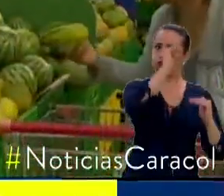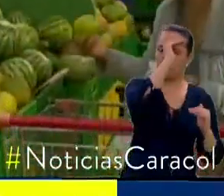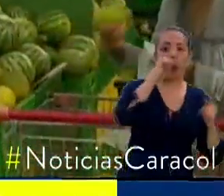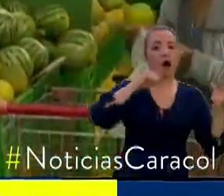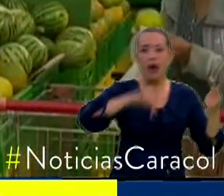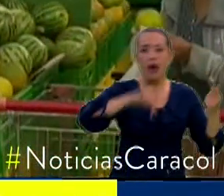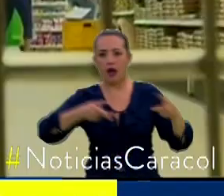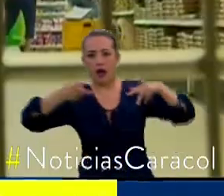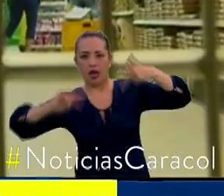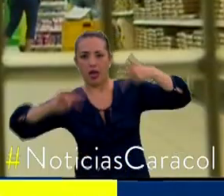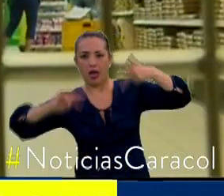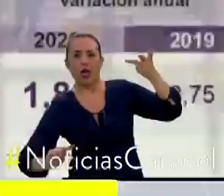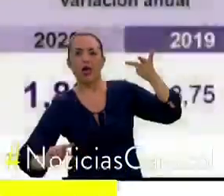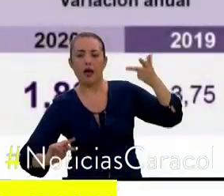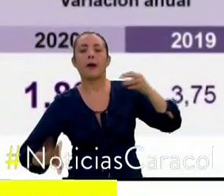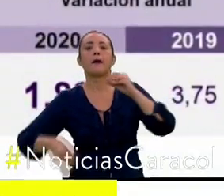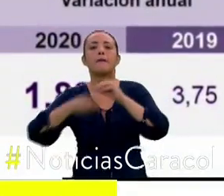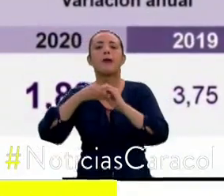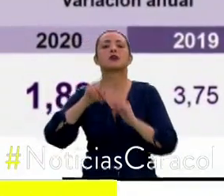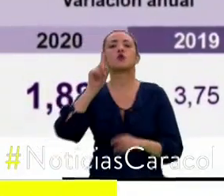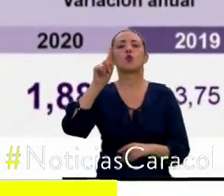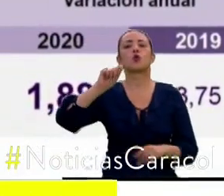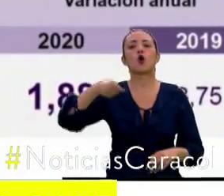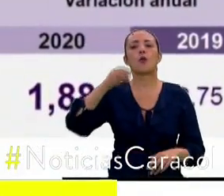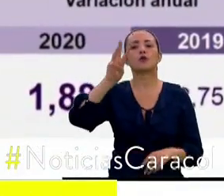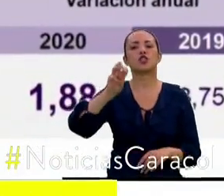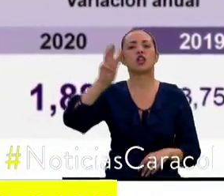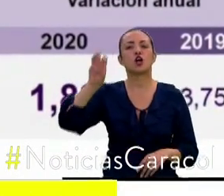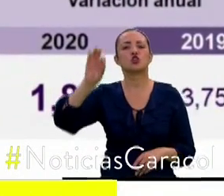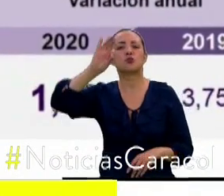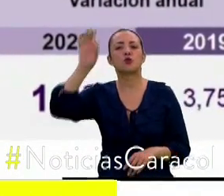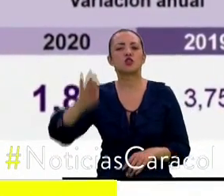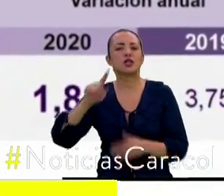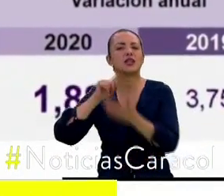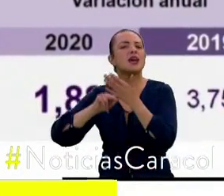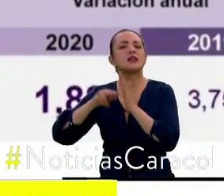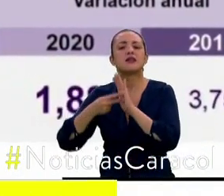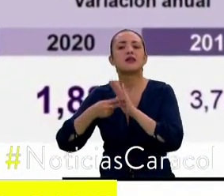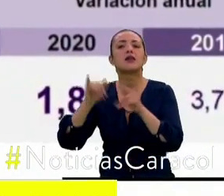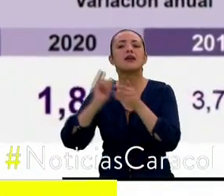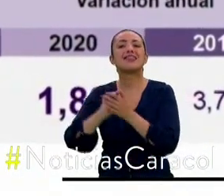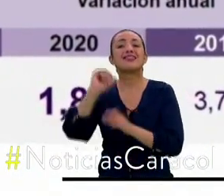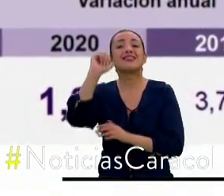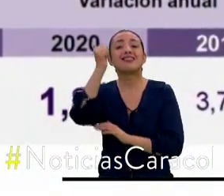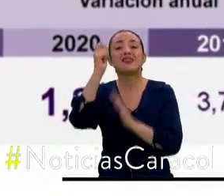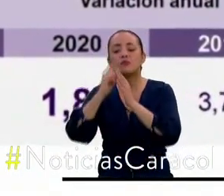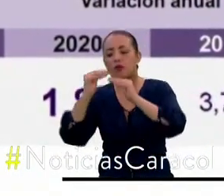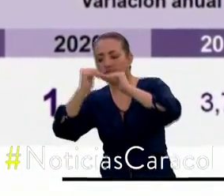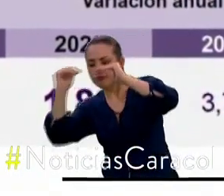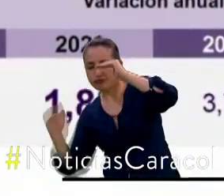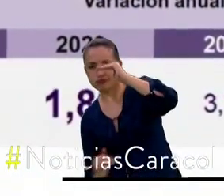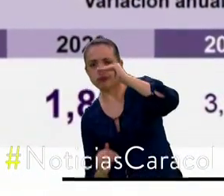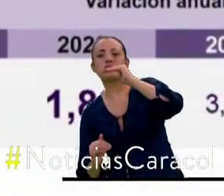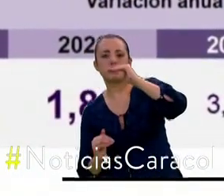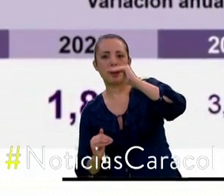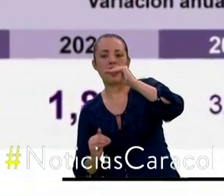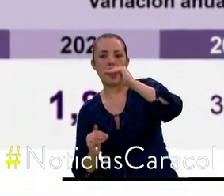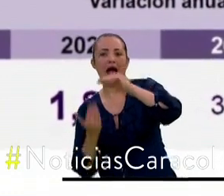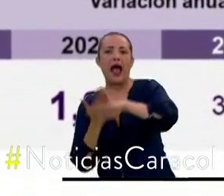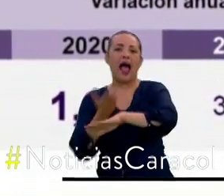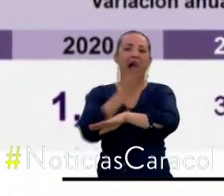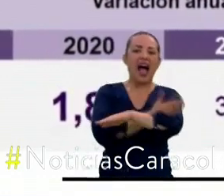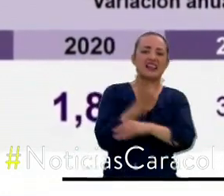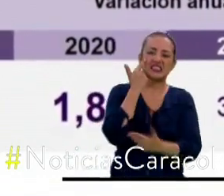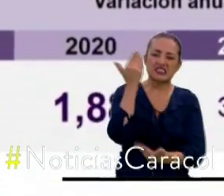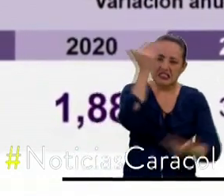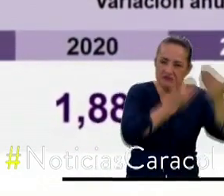inflación anual que se ubicó en 1.88%. Esto quiere decir 10 puntos porcentuales por debajo de lo que había dicho los